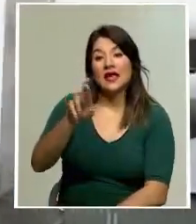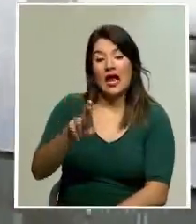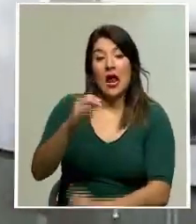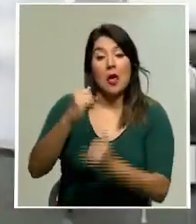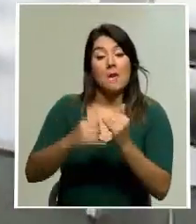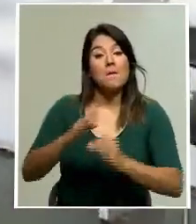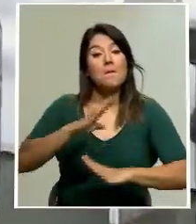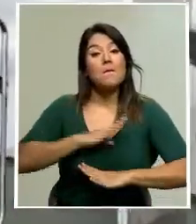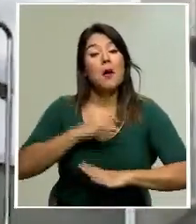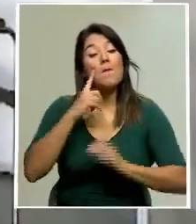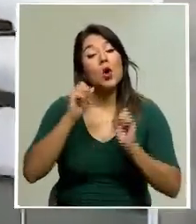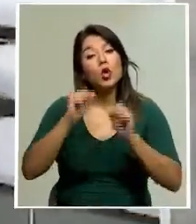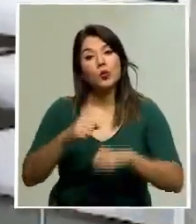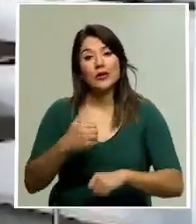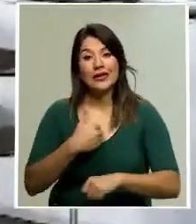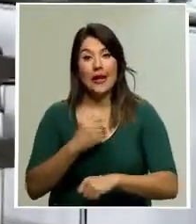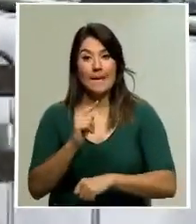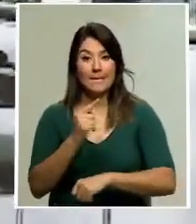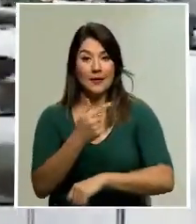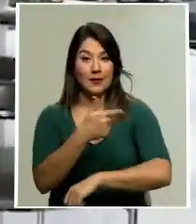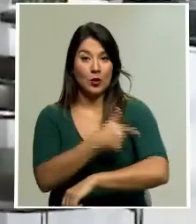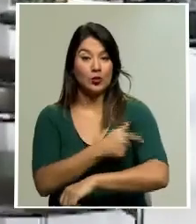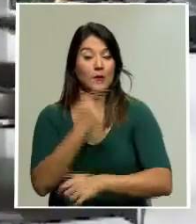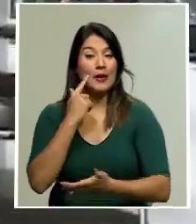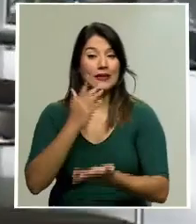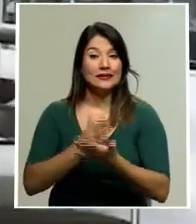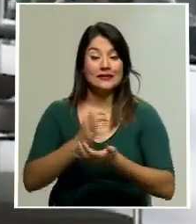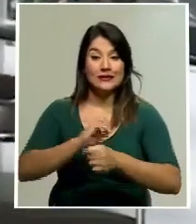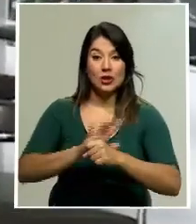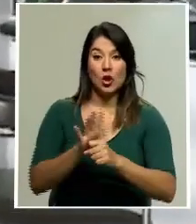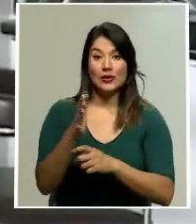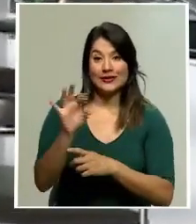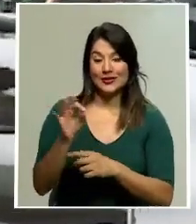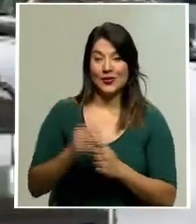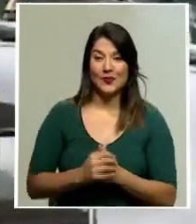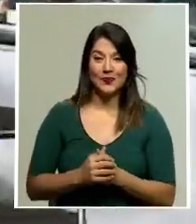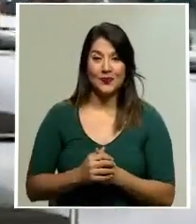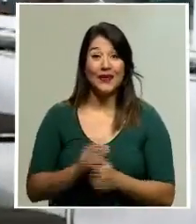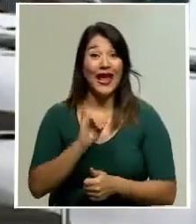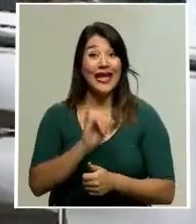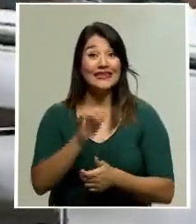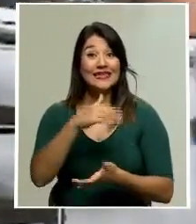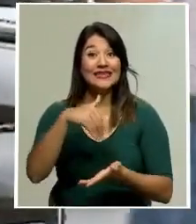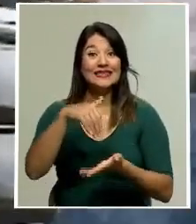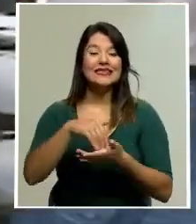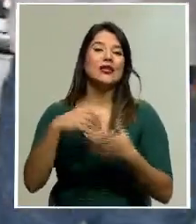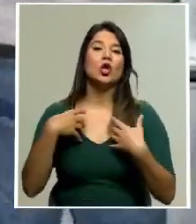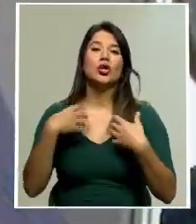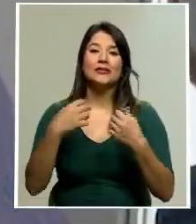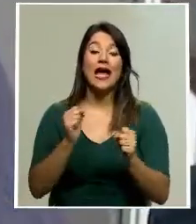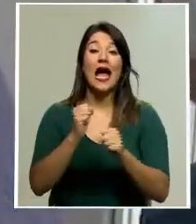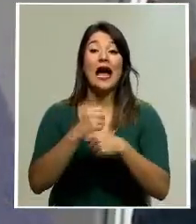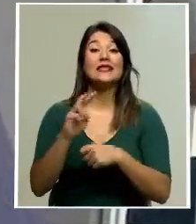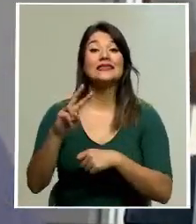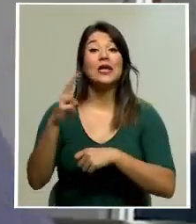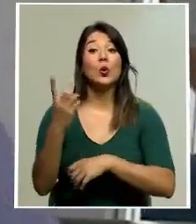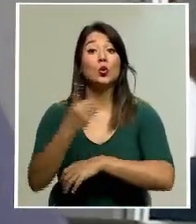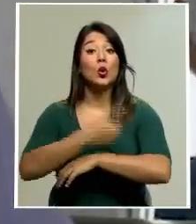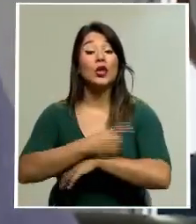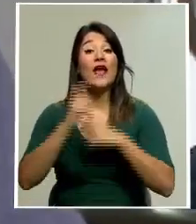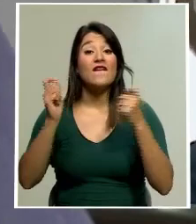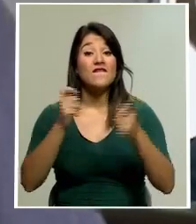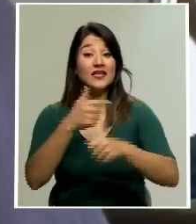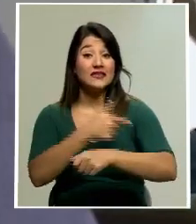vacunatorios por obtener finalmente su primera dosis contra la COVID-19. Este centro de salud realizará su segunda jornada de vacunación sin